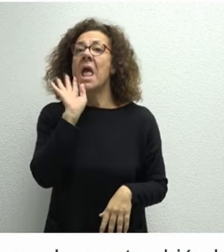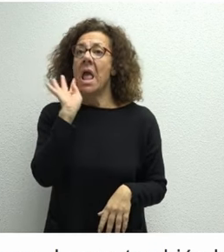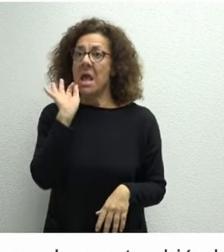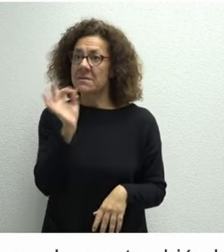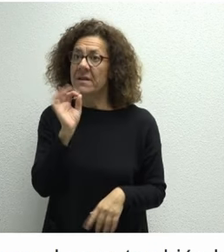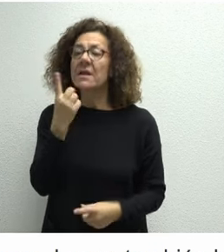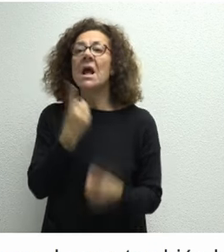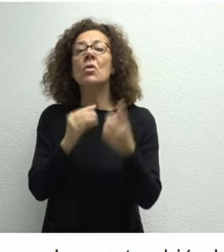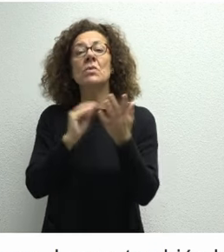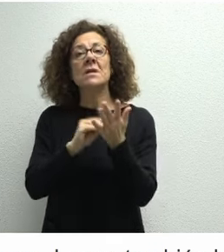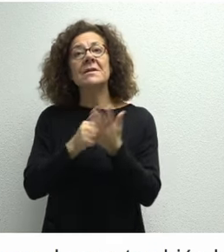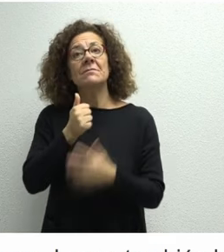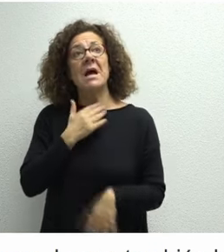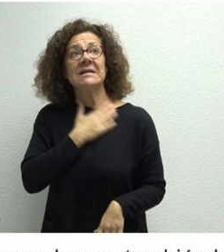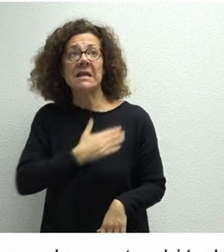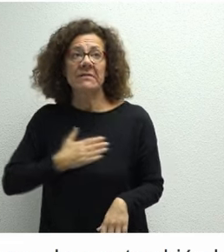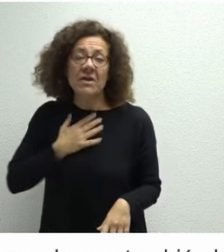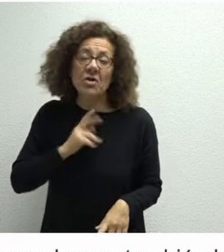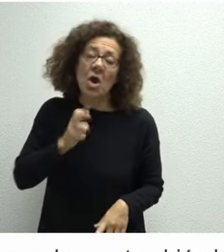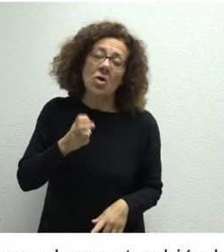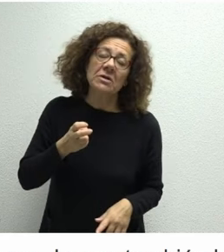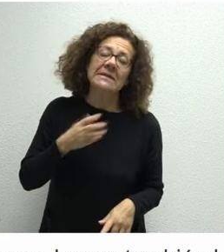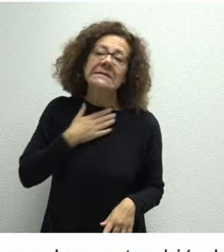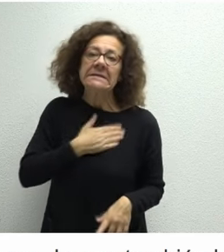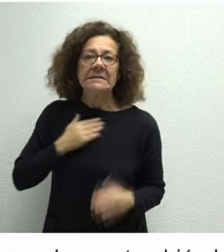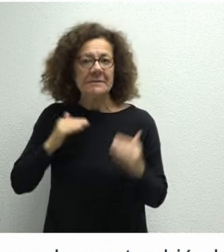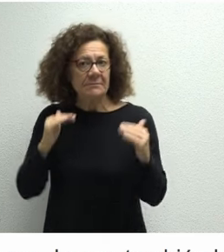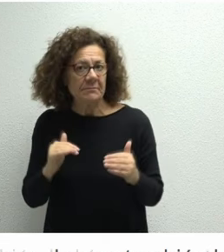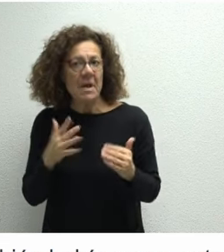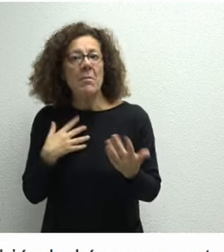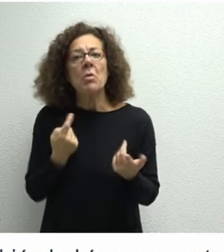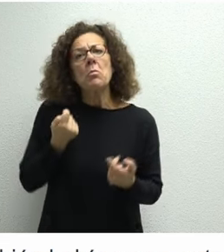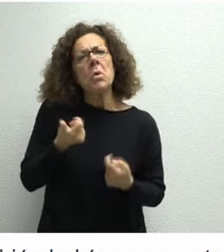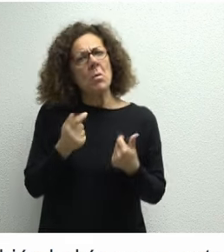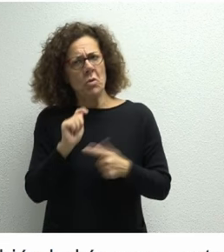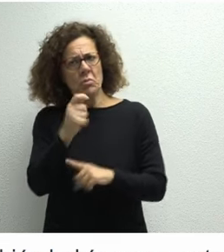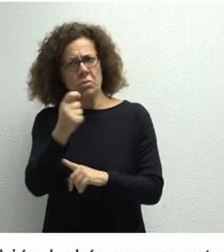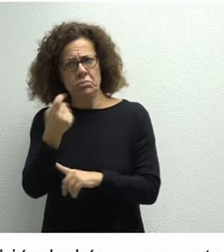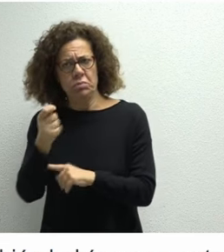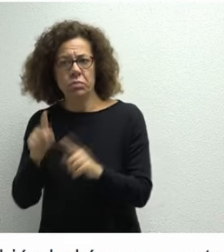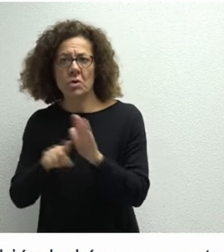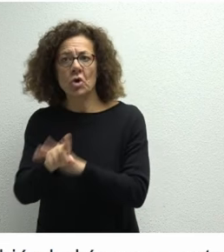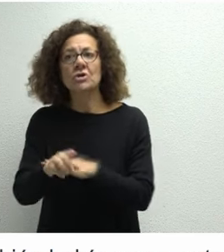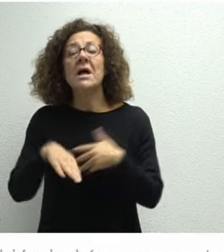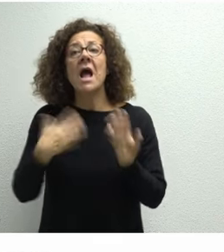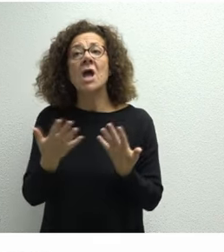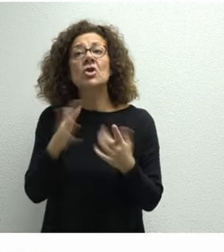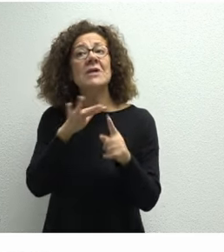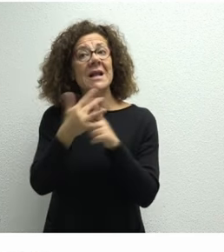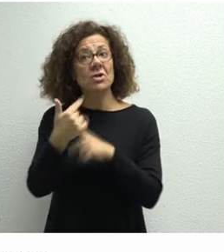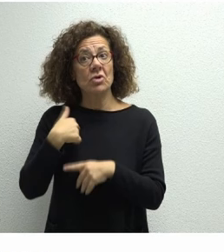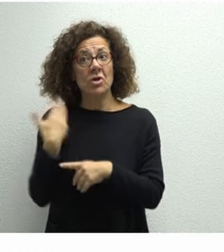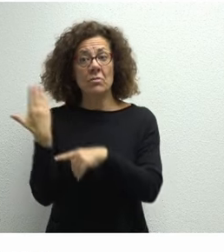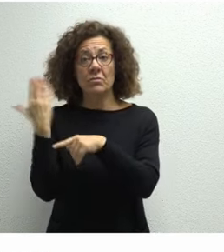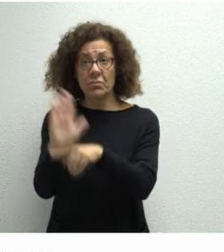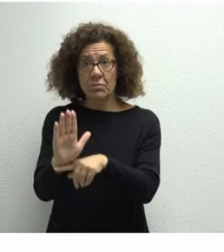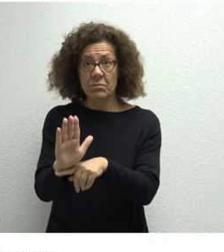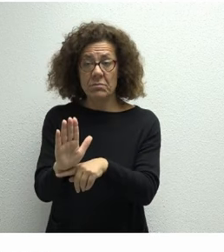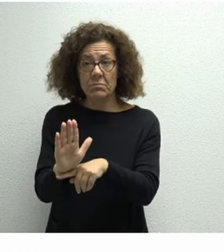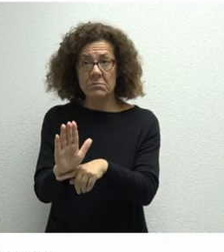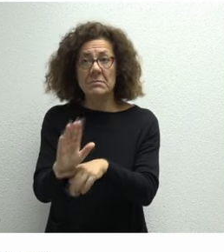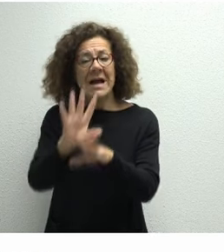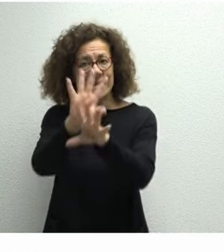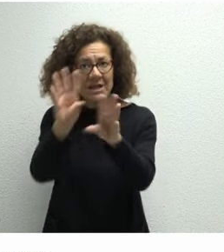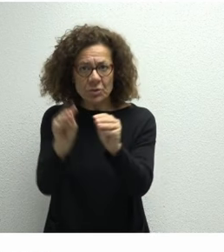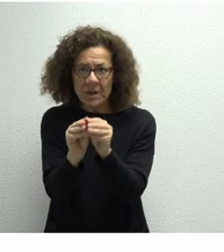a veces más satisfactorio y otros menos pero se van consiguiendo cosas Entonces el caso que os traigo así de forma